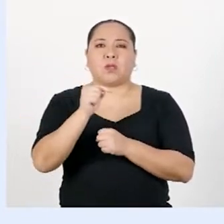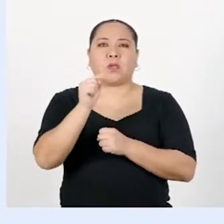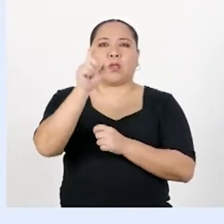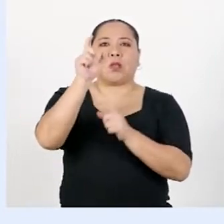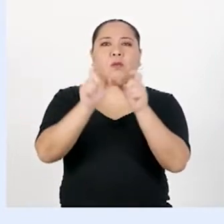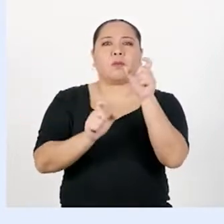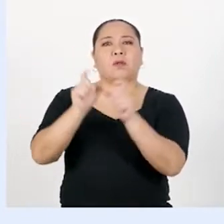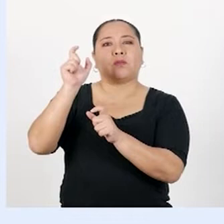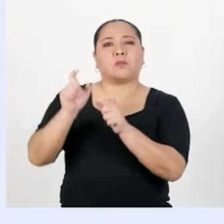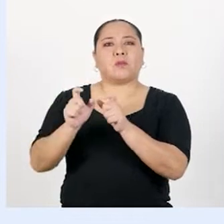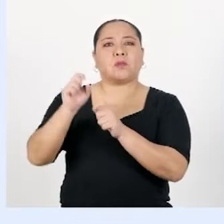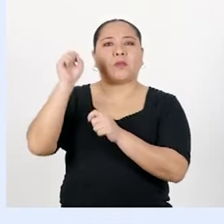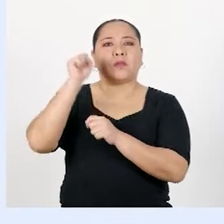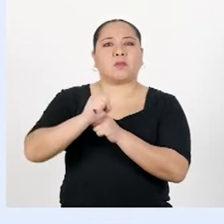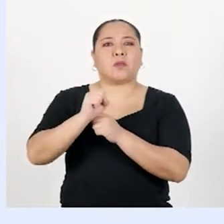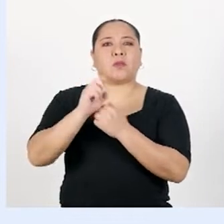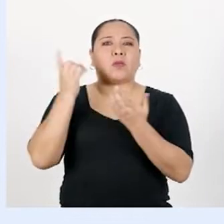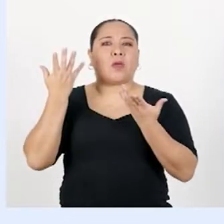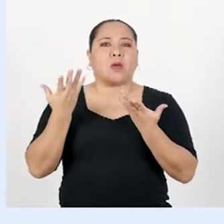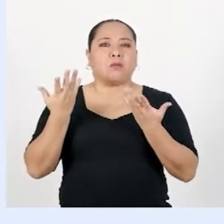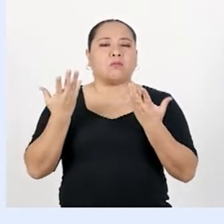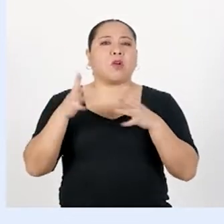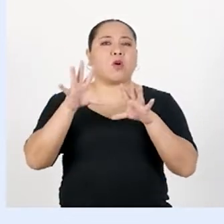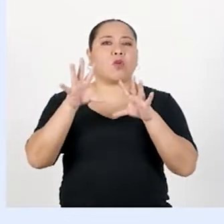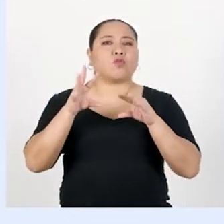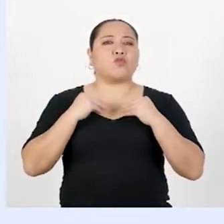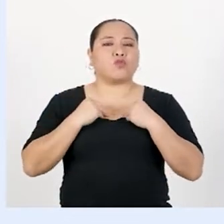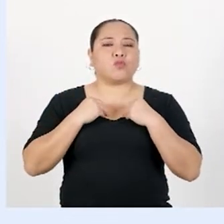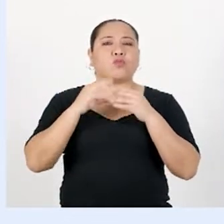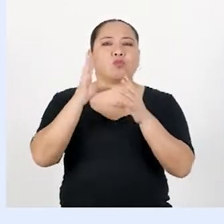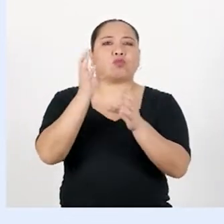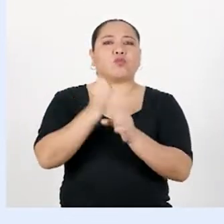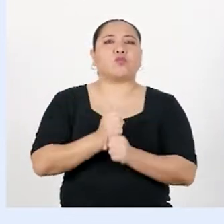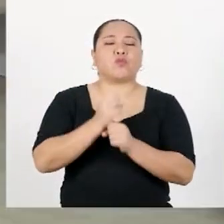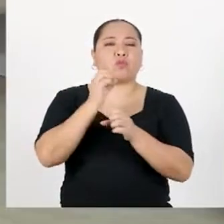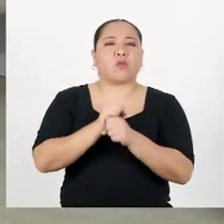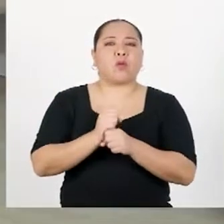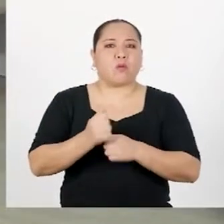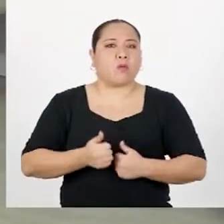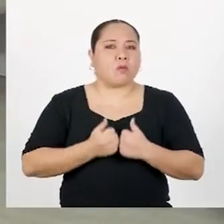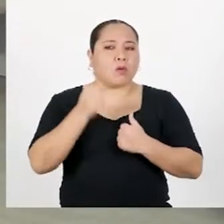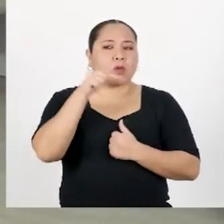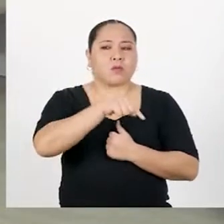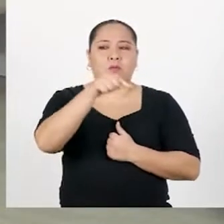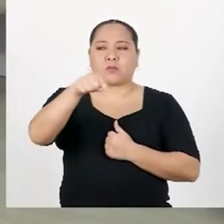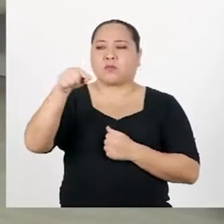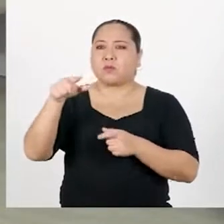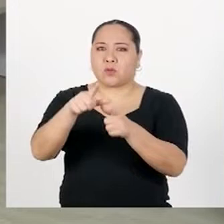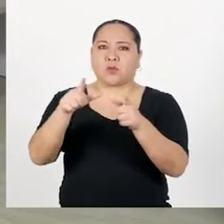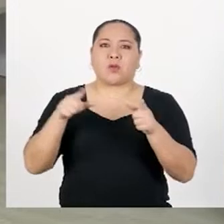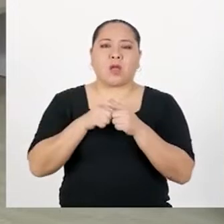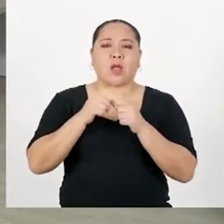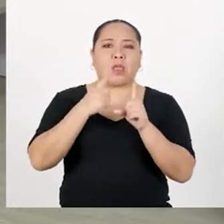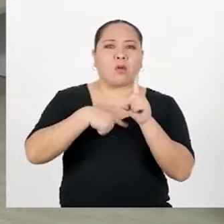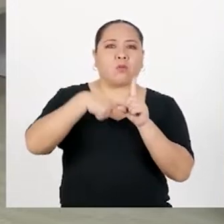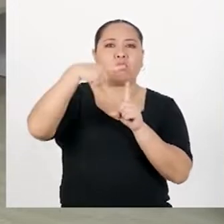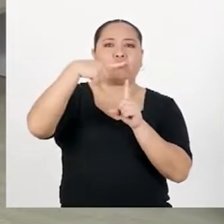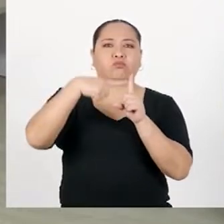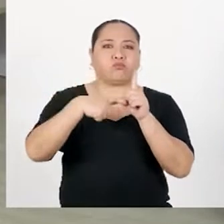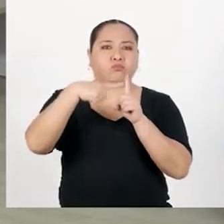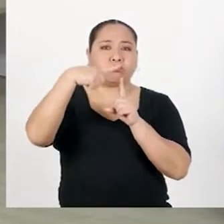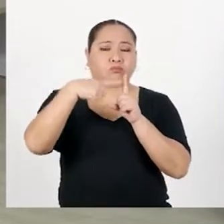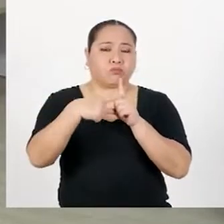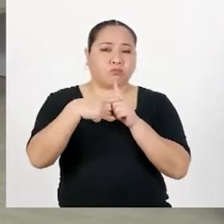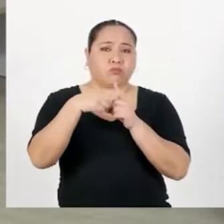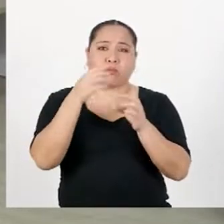ser humano se ha adaptado a vivir en estos ambientes. La temperatura es un